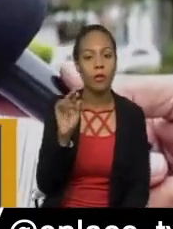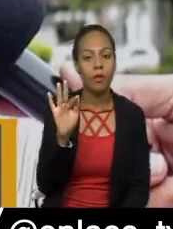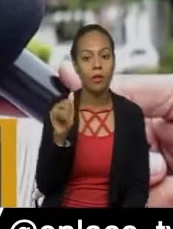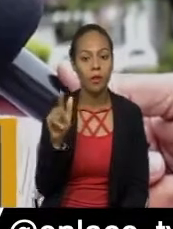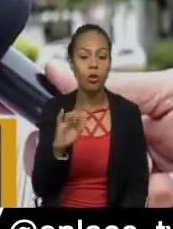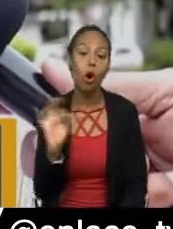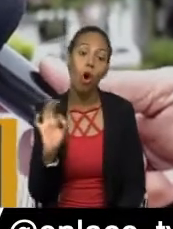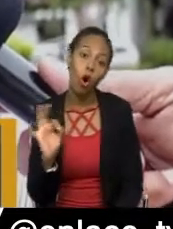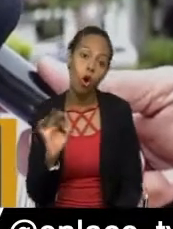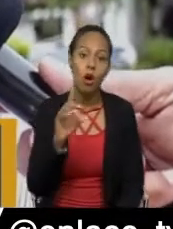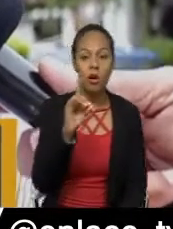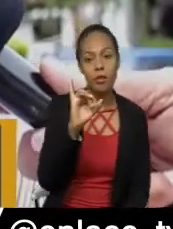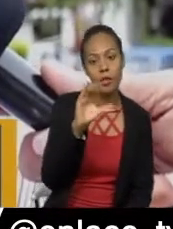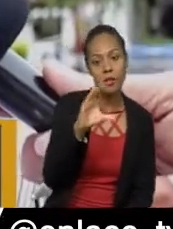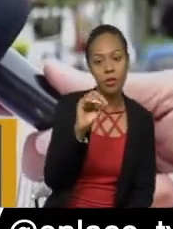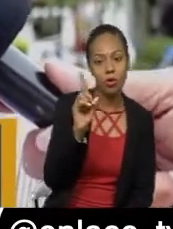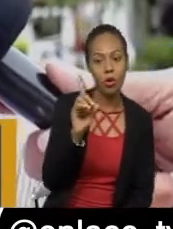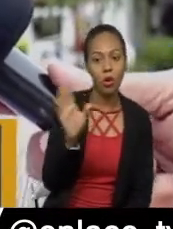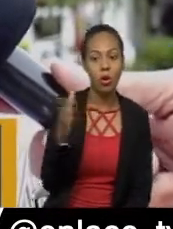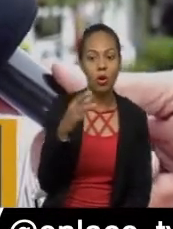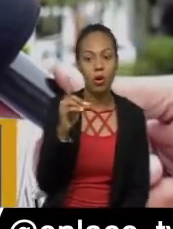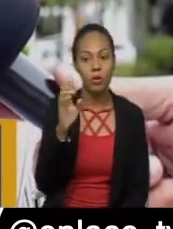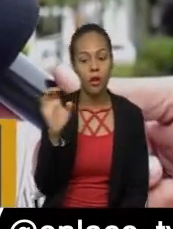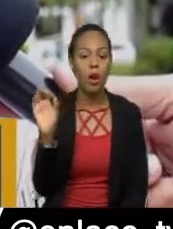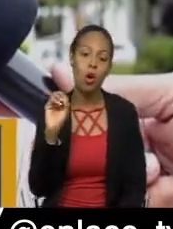mayores informes pueden llamar a la línea